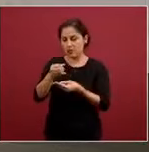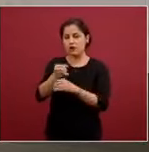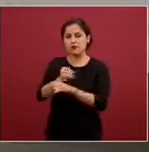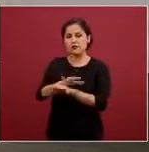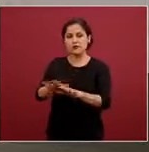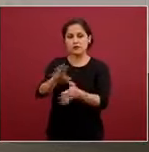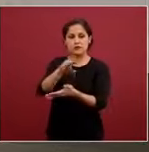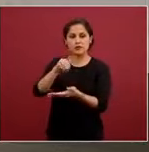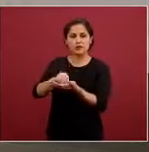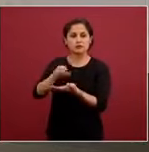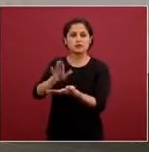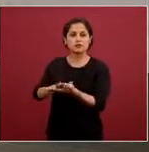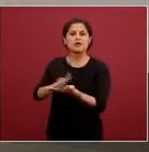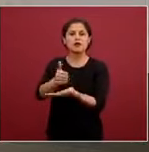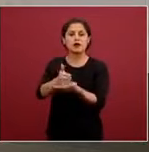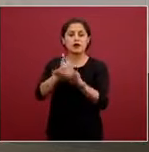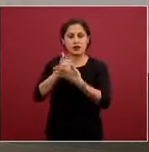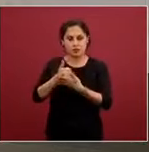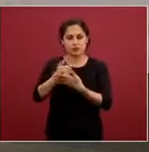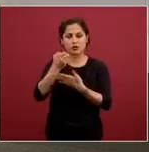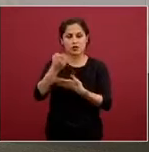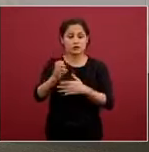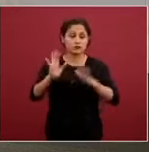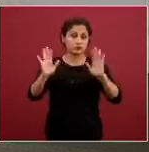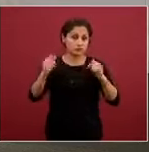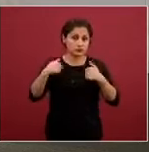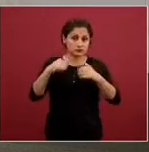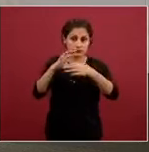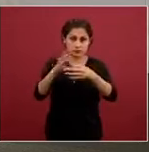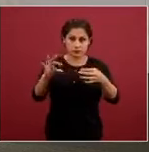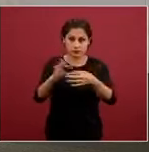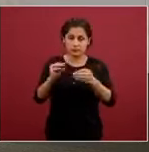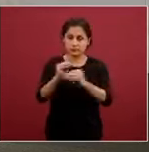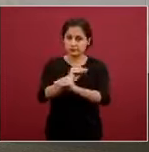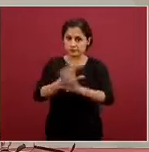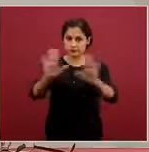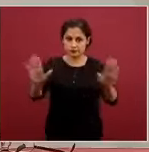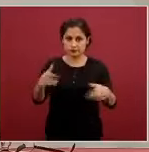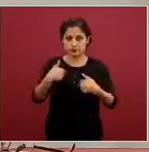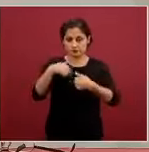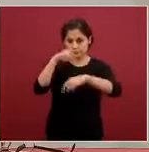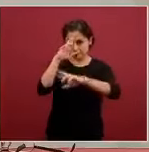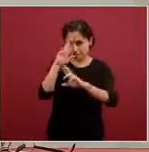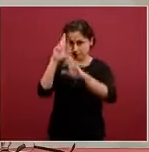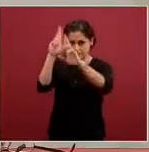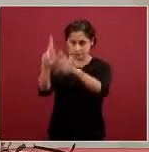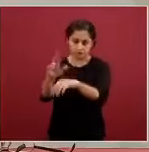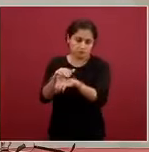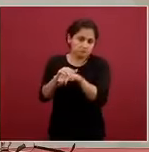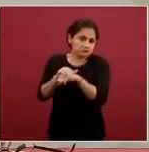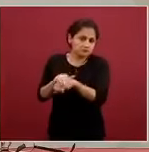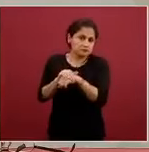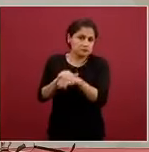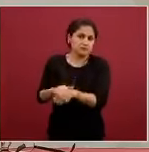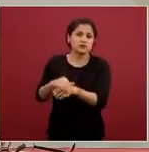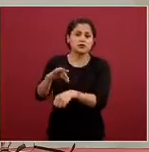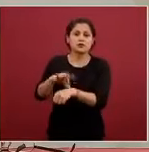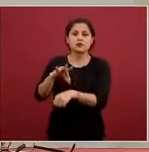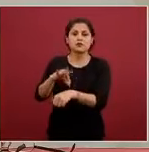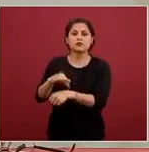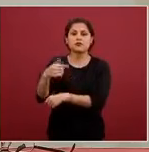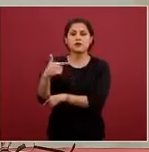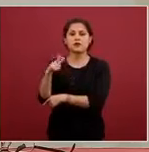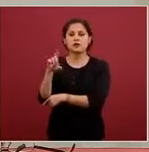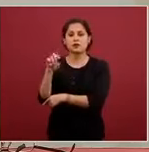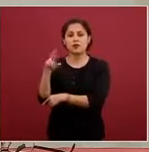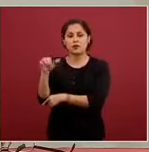eficiente. Esto explica, y quería dejarlo en claro, mi respeto y amistad con la doctora Gloria Molina, secretaria de Salud de